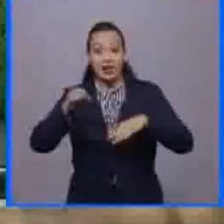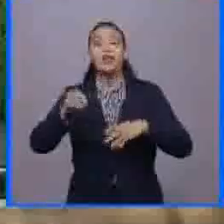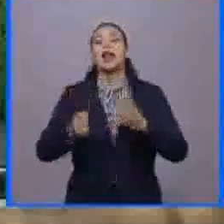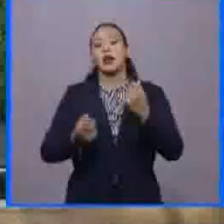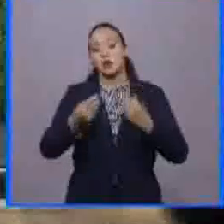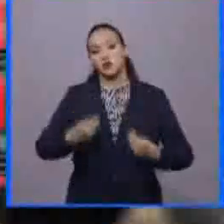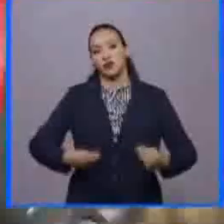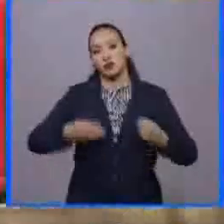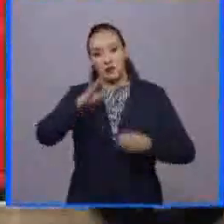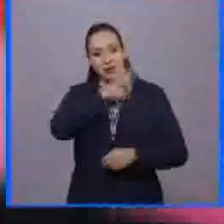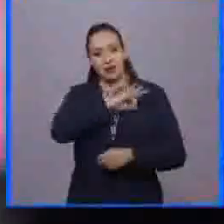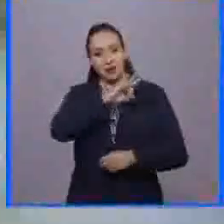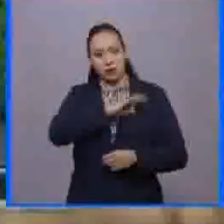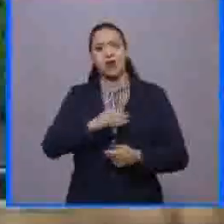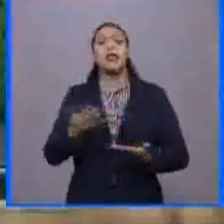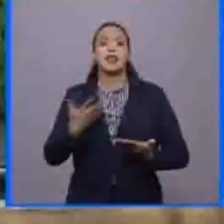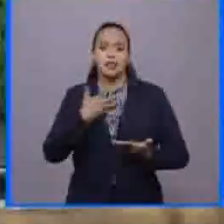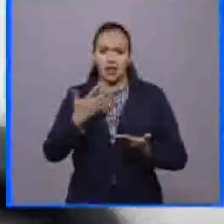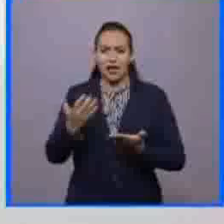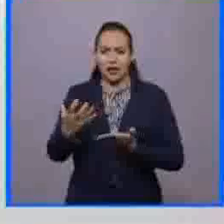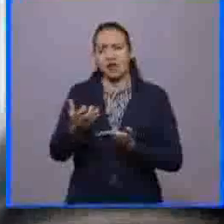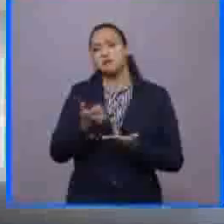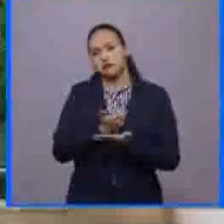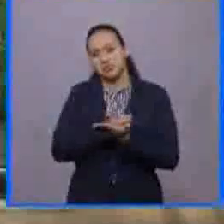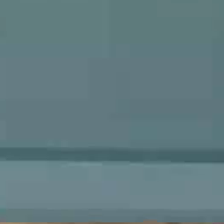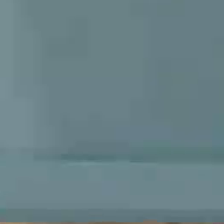propinas tengan un salario base.